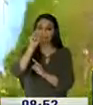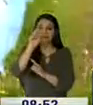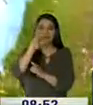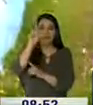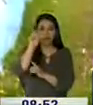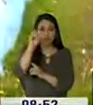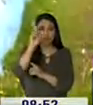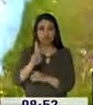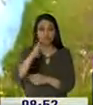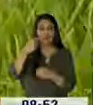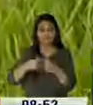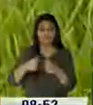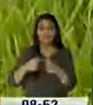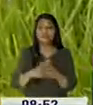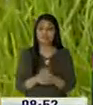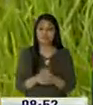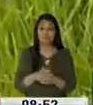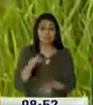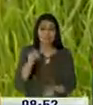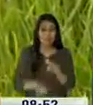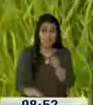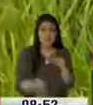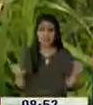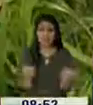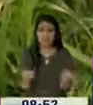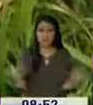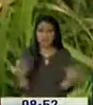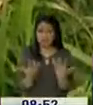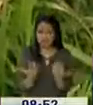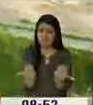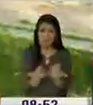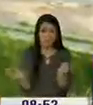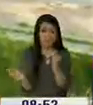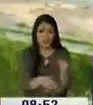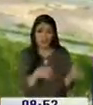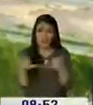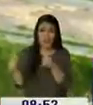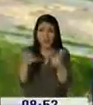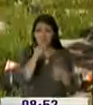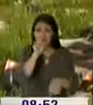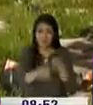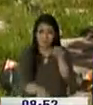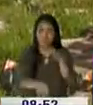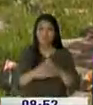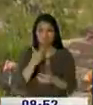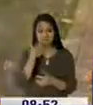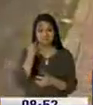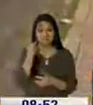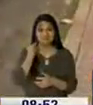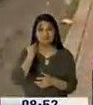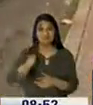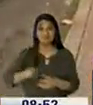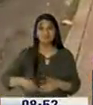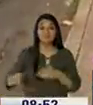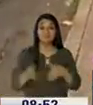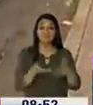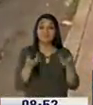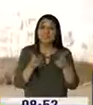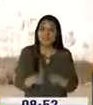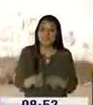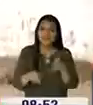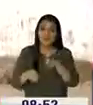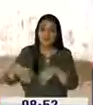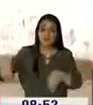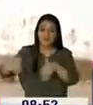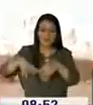ubicado al sur de la urbe. Se encontraba con hierba crecida, basura y juegos dañados. Además, también la intervención de varios